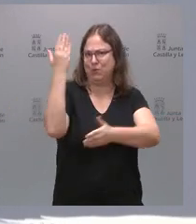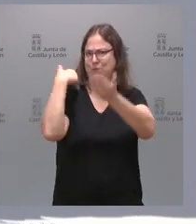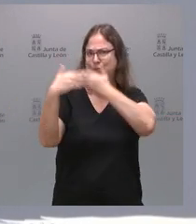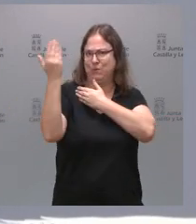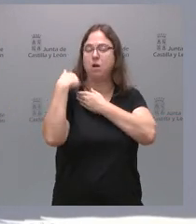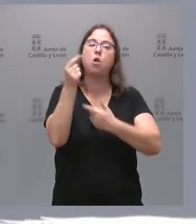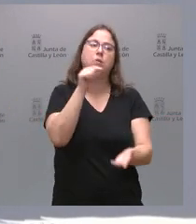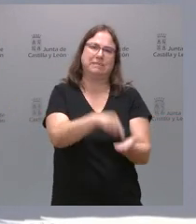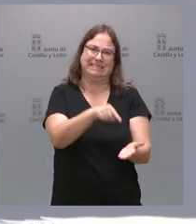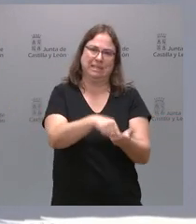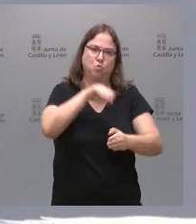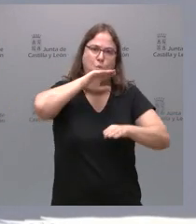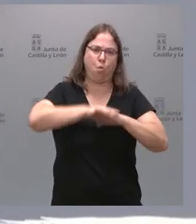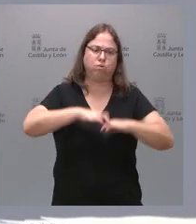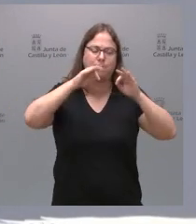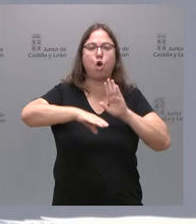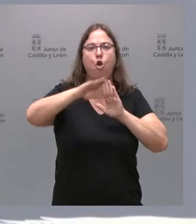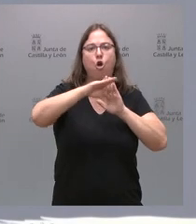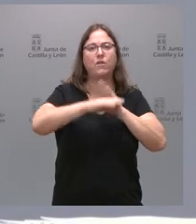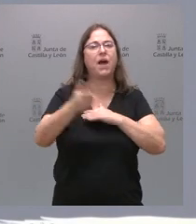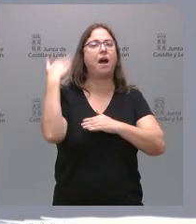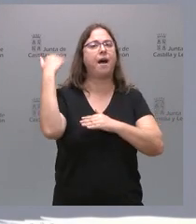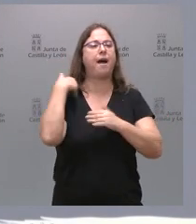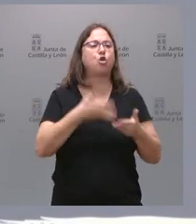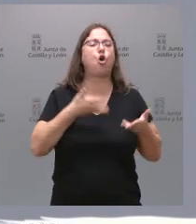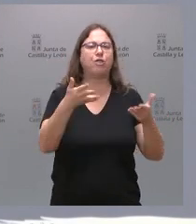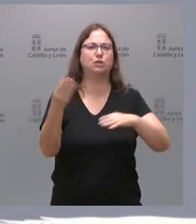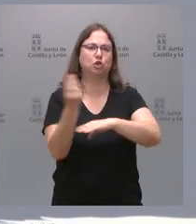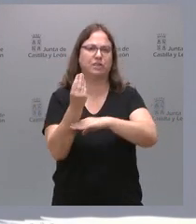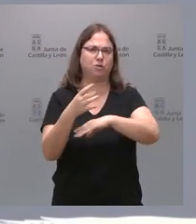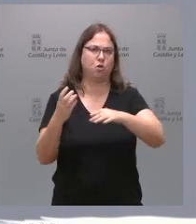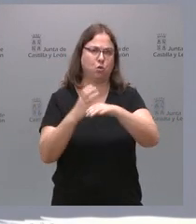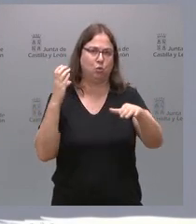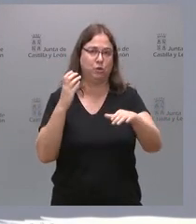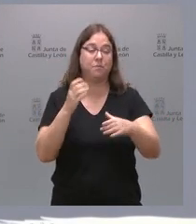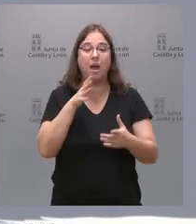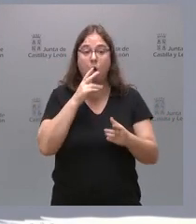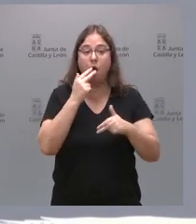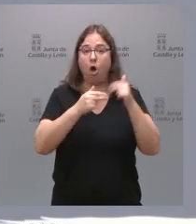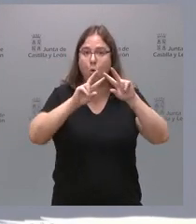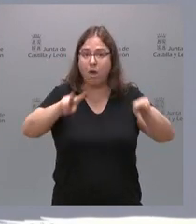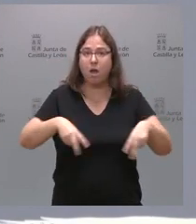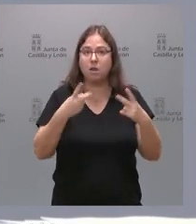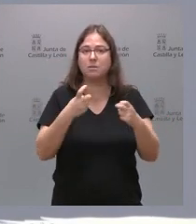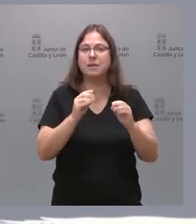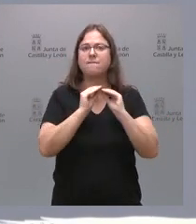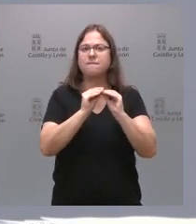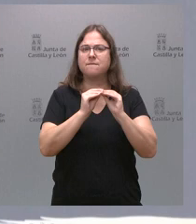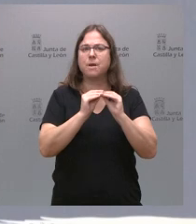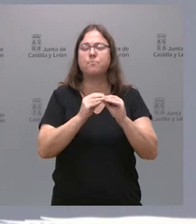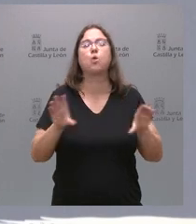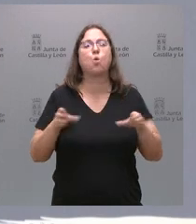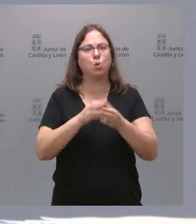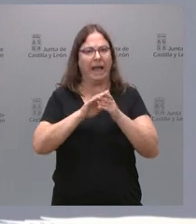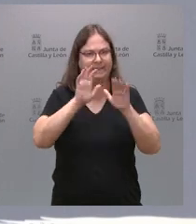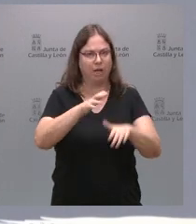ser muy exigentes respecto del cumplimiento de las condiciones de aquella concesión la nueva obra la nueva obra inicialmente está prevista que se ha realizada por la junta